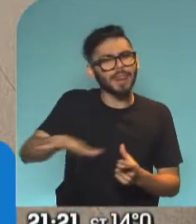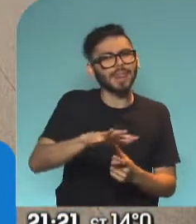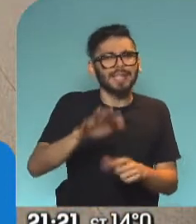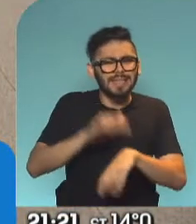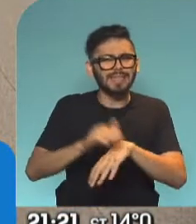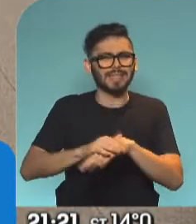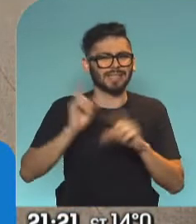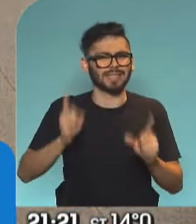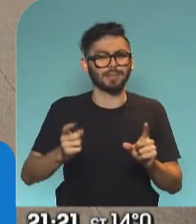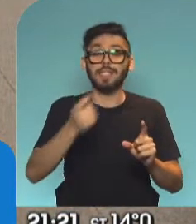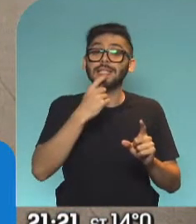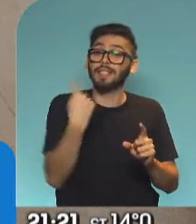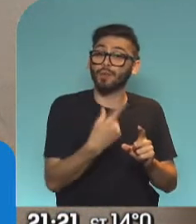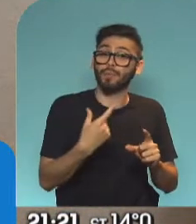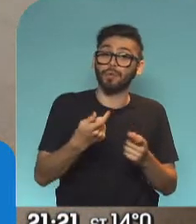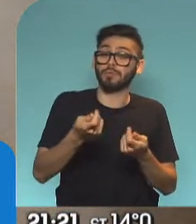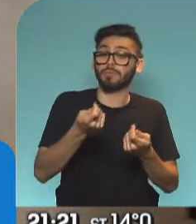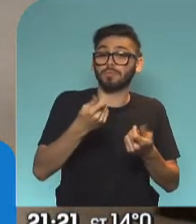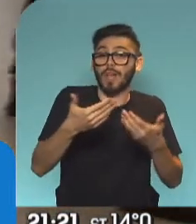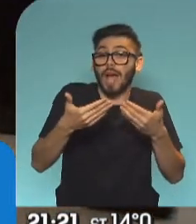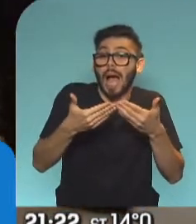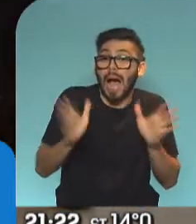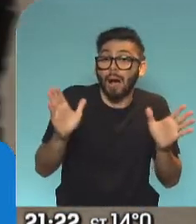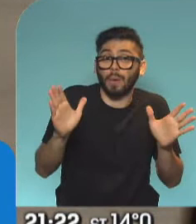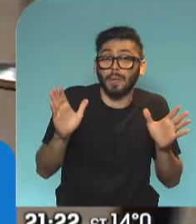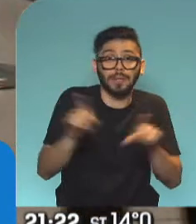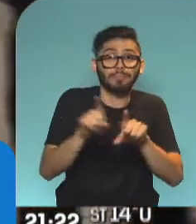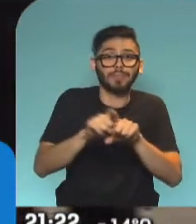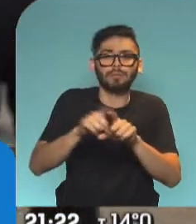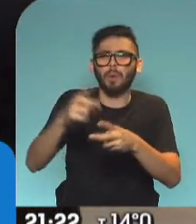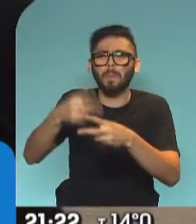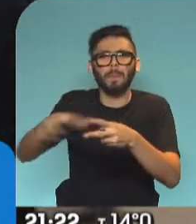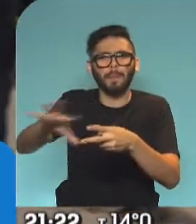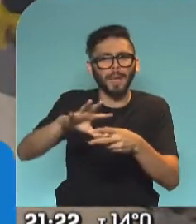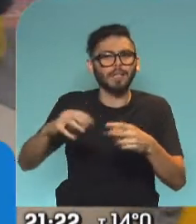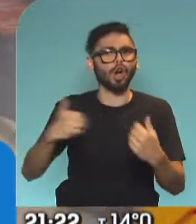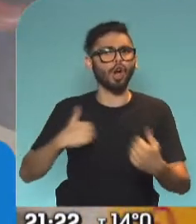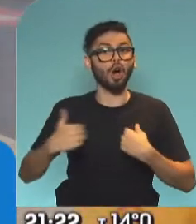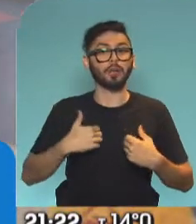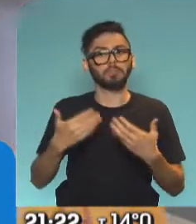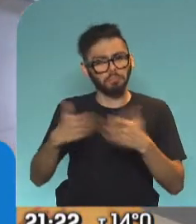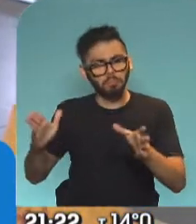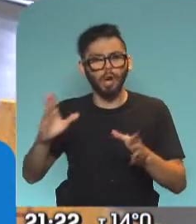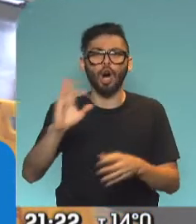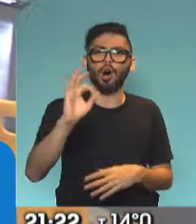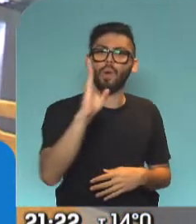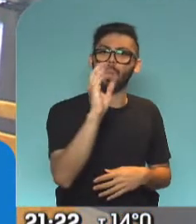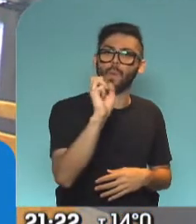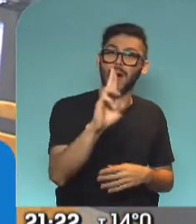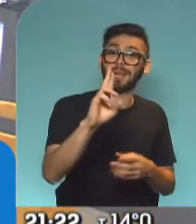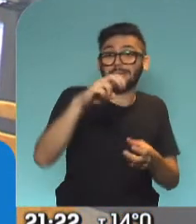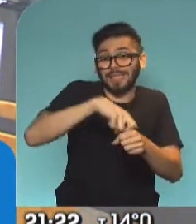cuando abrimos las actividades, como abrimos los parques para correr o abrimos los bares para poder tomar una